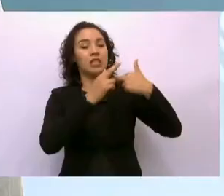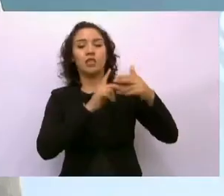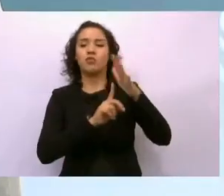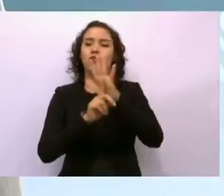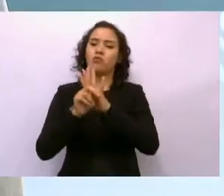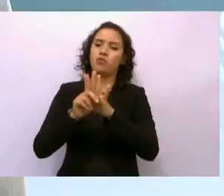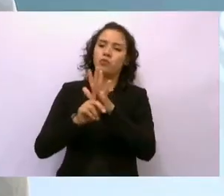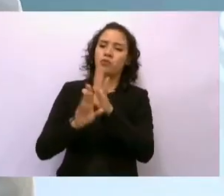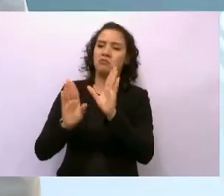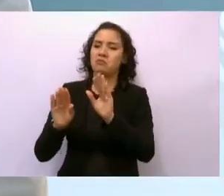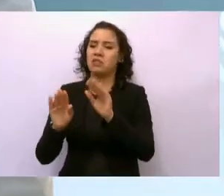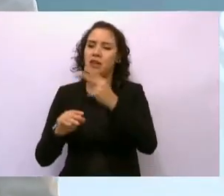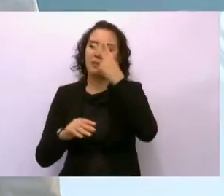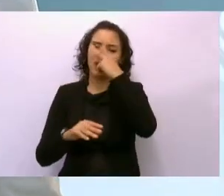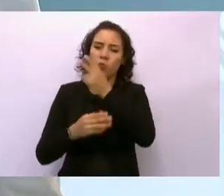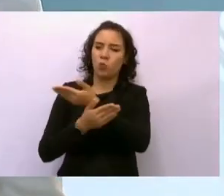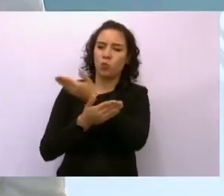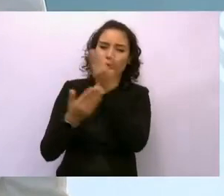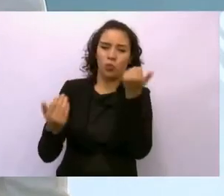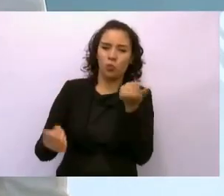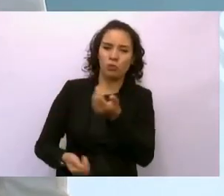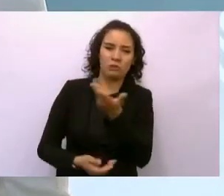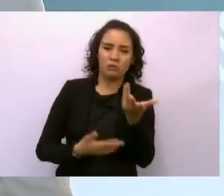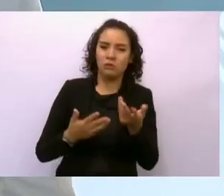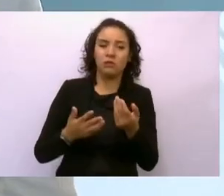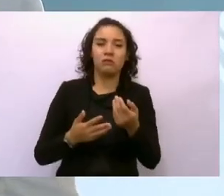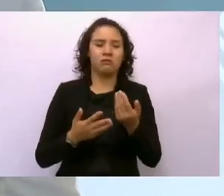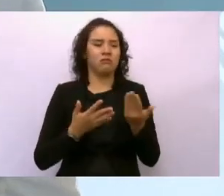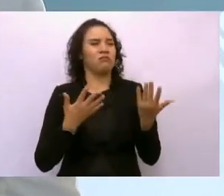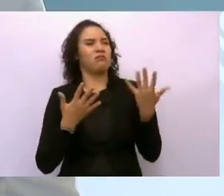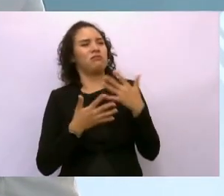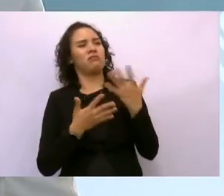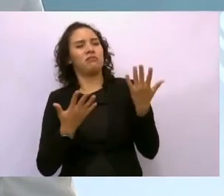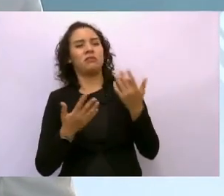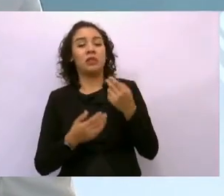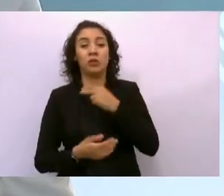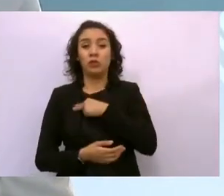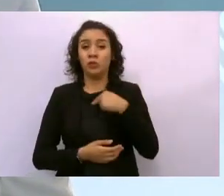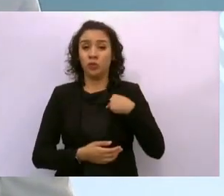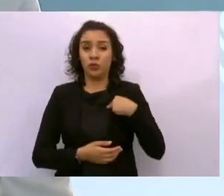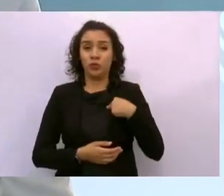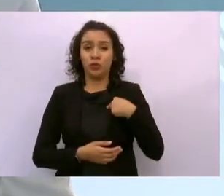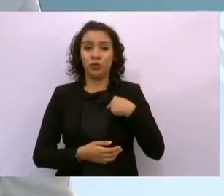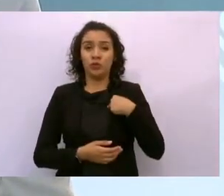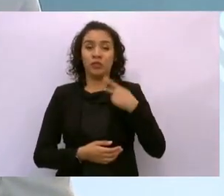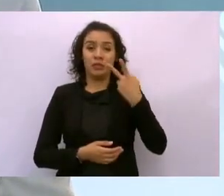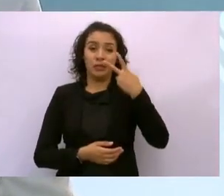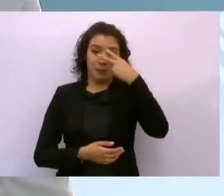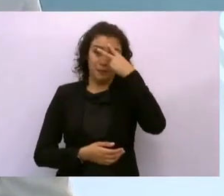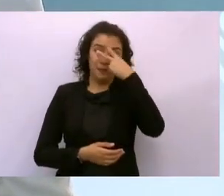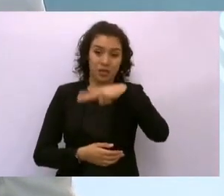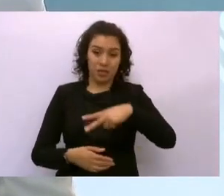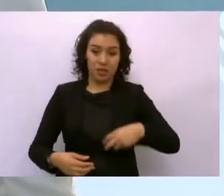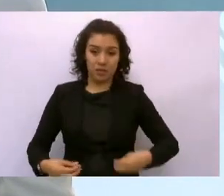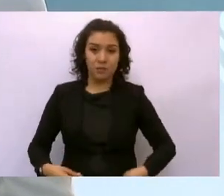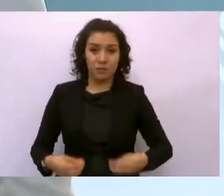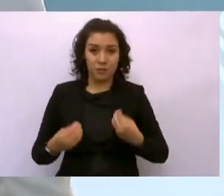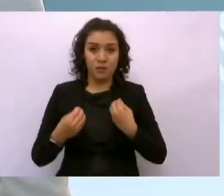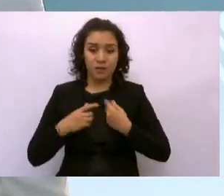Y no, porque nosotros somos herederos